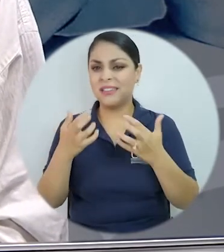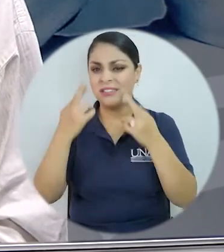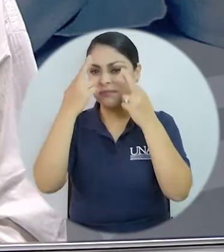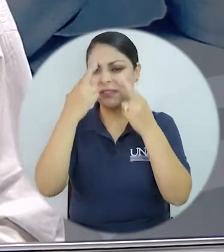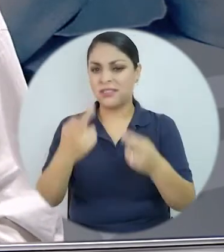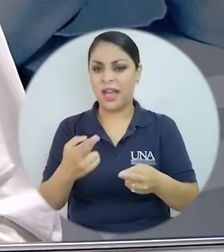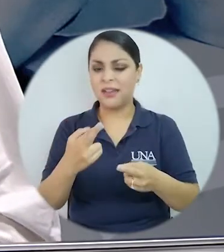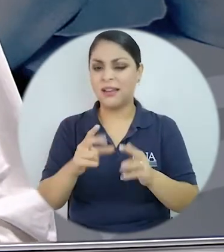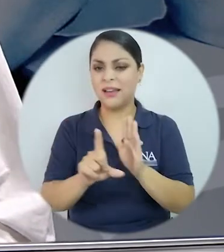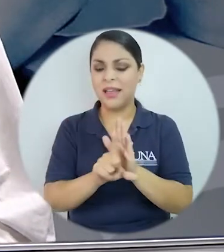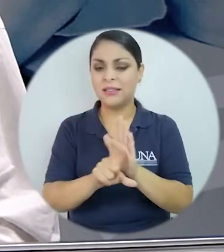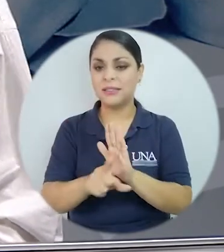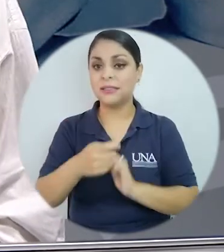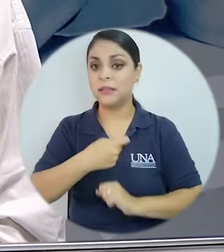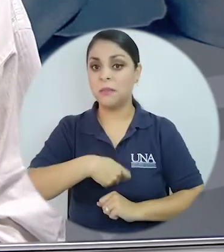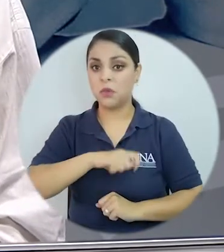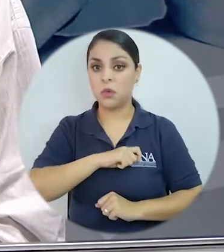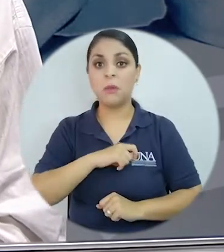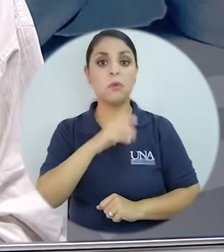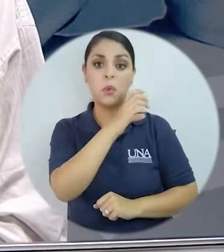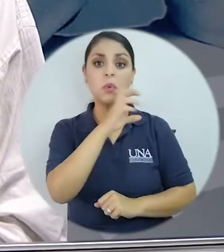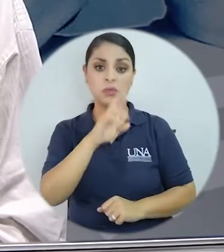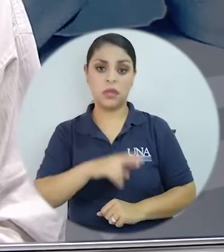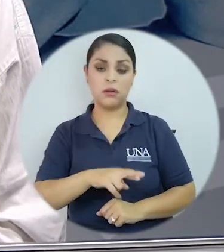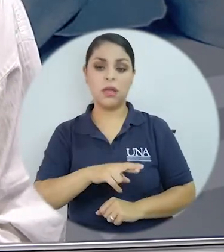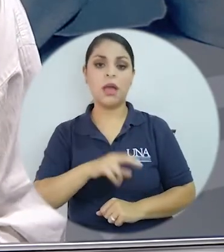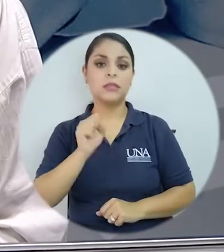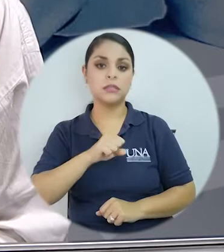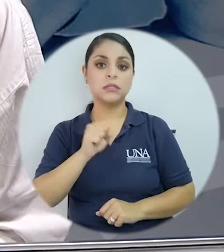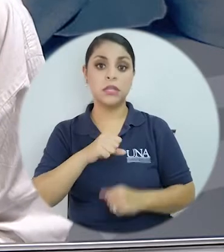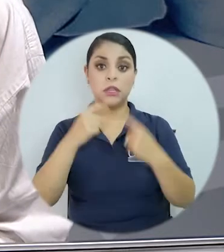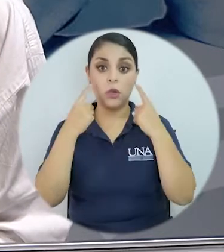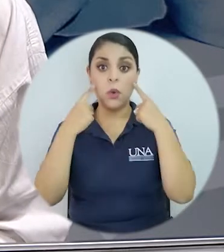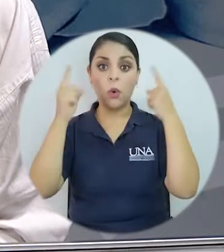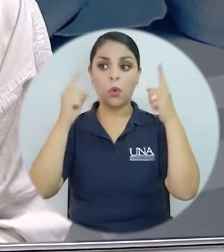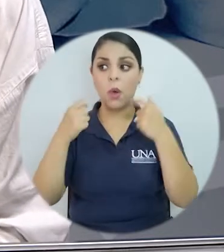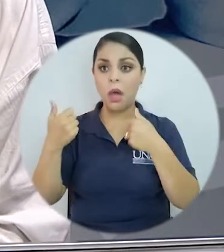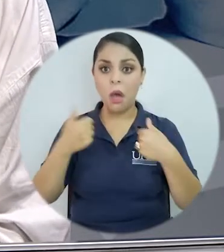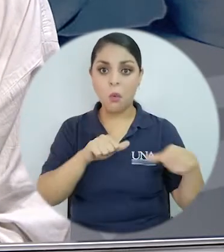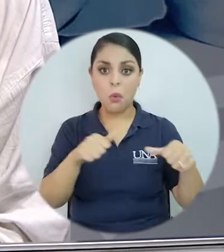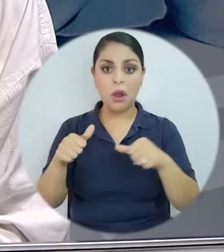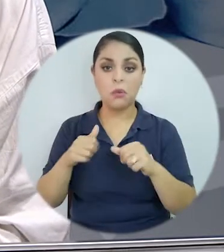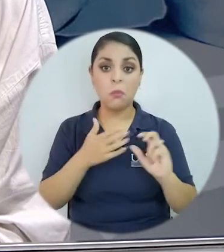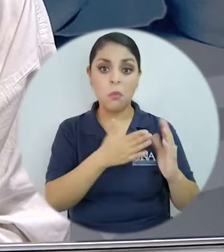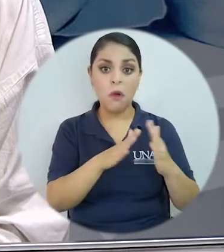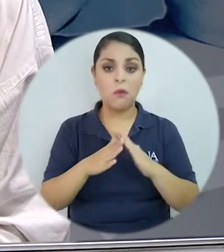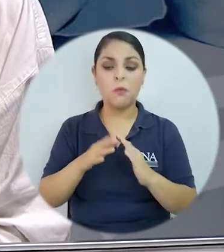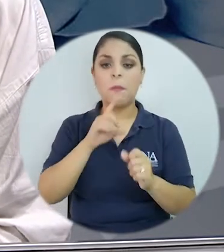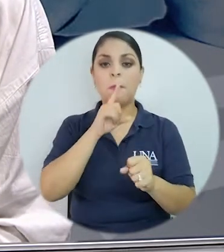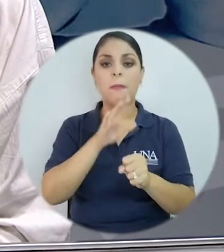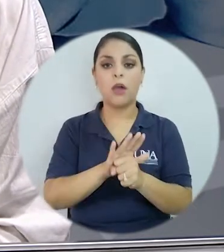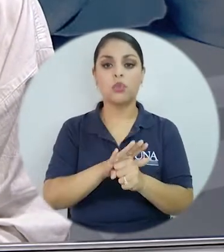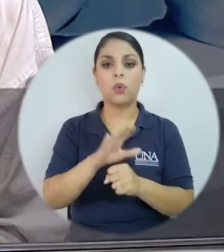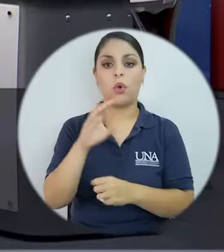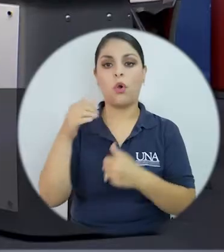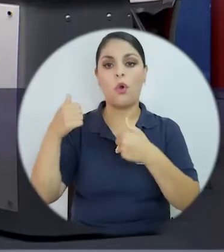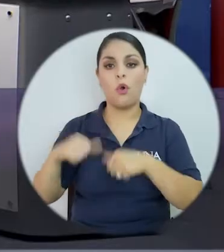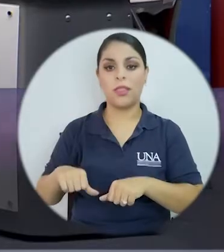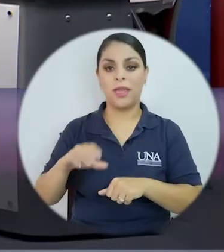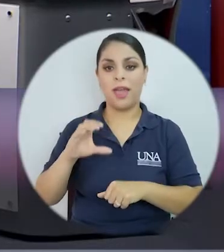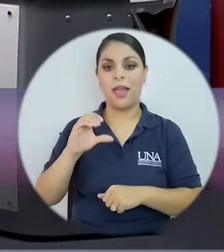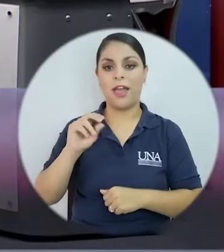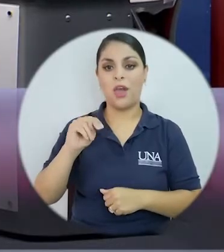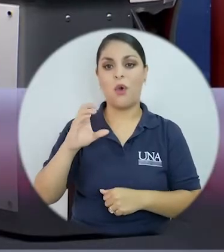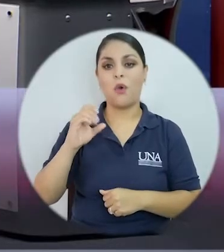con ganas de respetar las leyes españolas. Costa Rica logró con el acuerdo de todos los pueblos hacer un pacto de la concordia que les dio